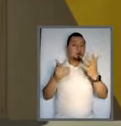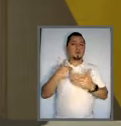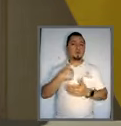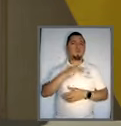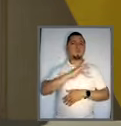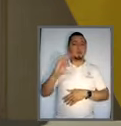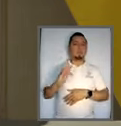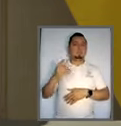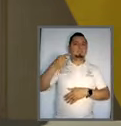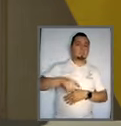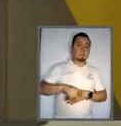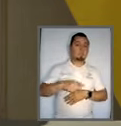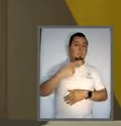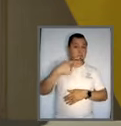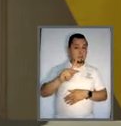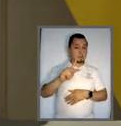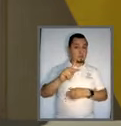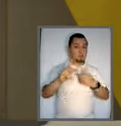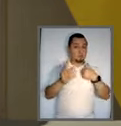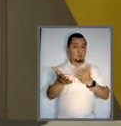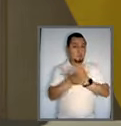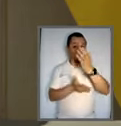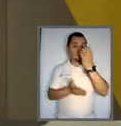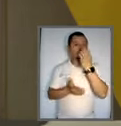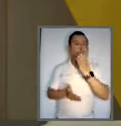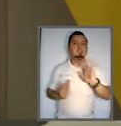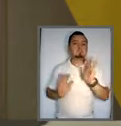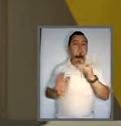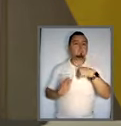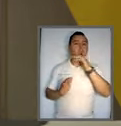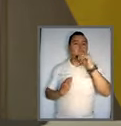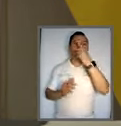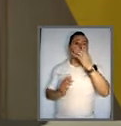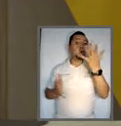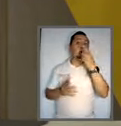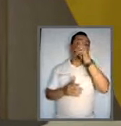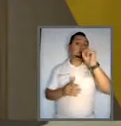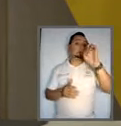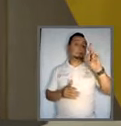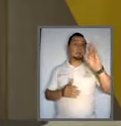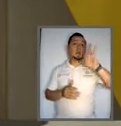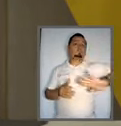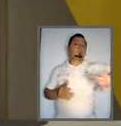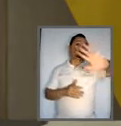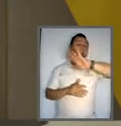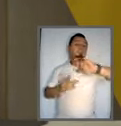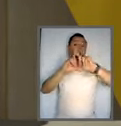Estado. Entonces, creo que hay que entender la diferencia entre modificar el calendario escolar